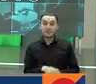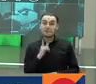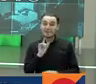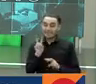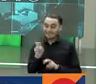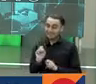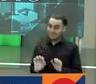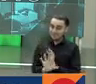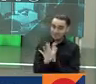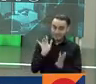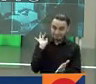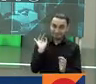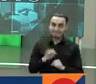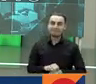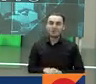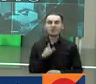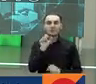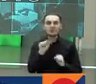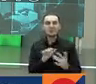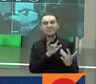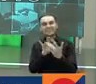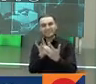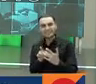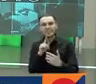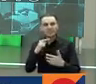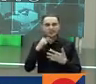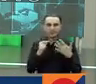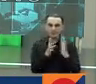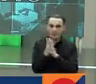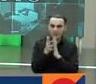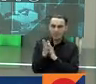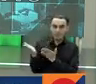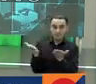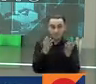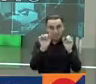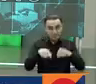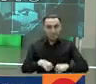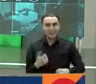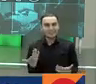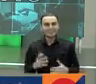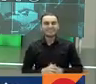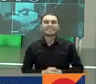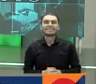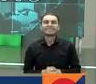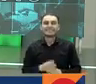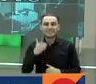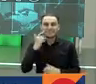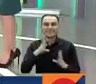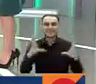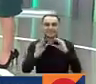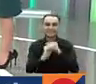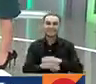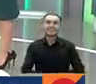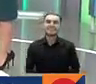a las 7, ¿no? Así es, pero sigan ustedes conectados con toda nuestra programación de Señal Colombia. Nos vemos. Feliz noche.